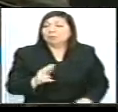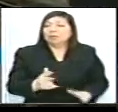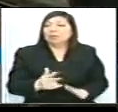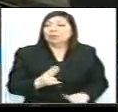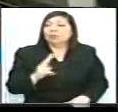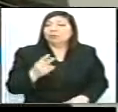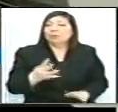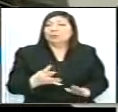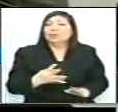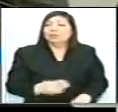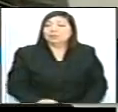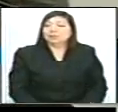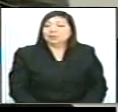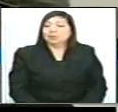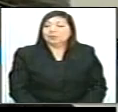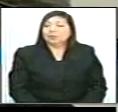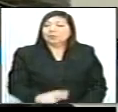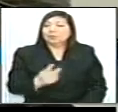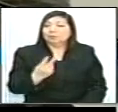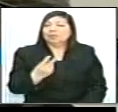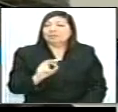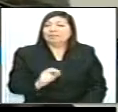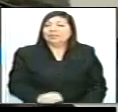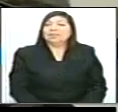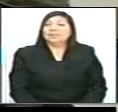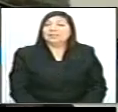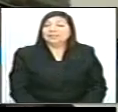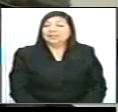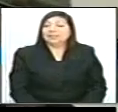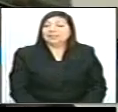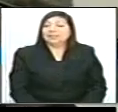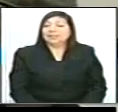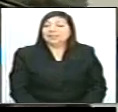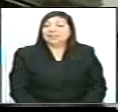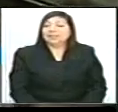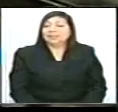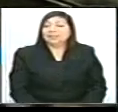2018, 2019 y 2020.